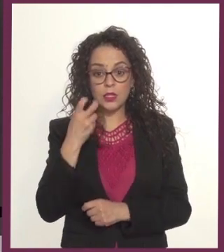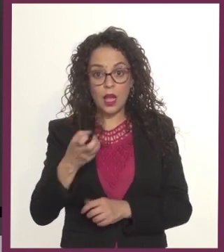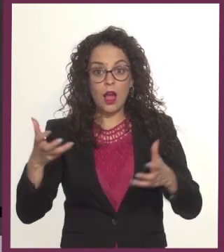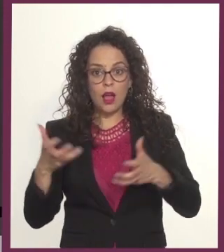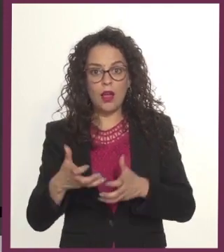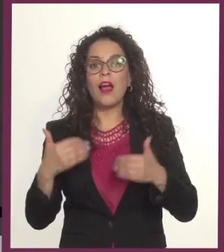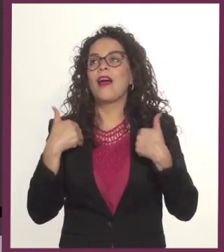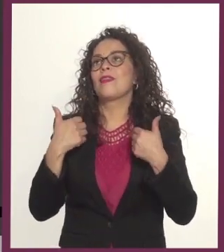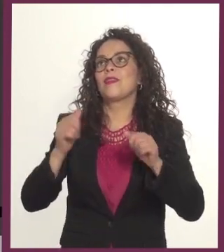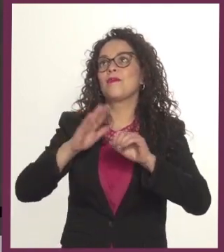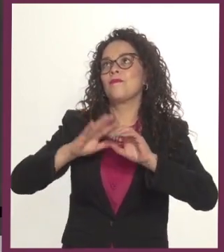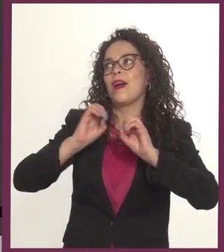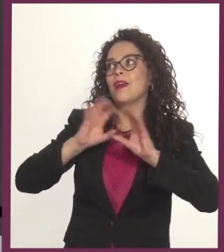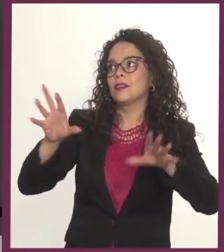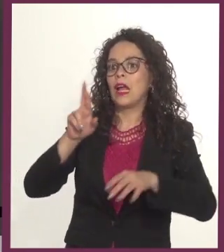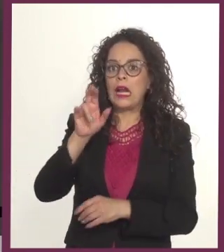punchline.